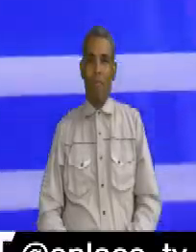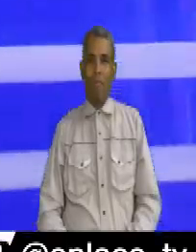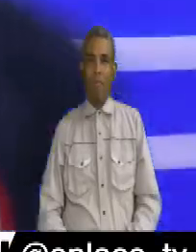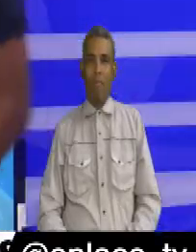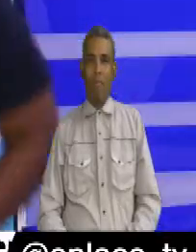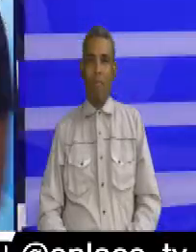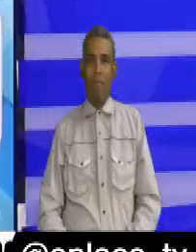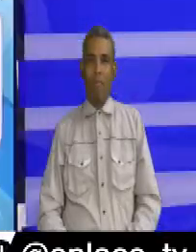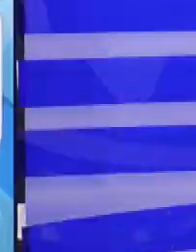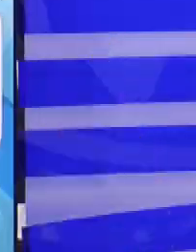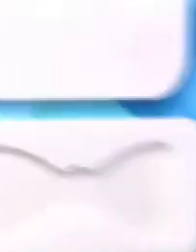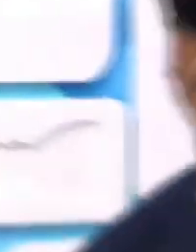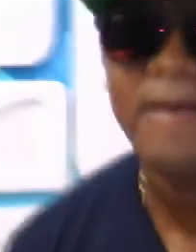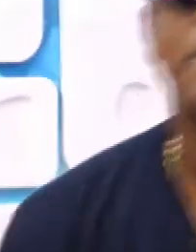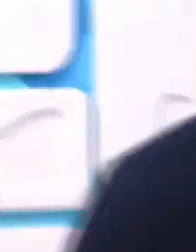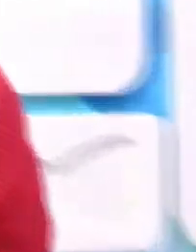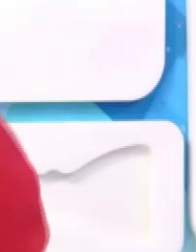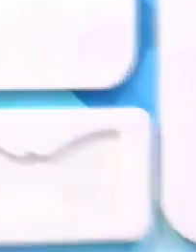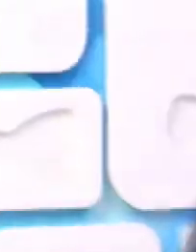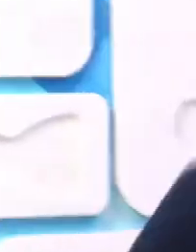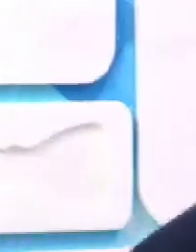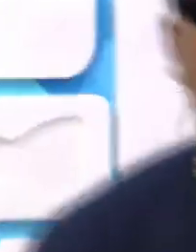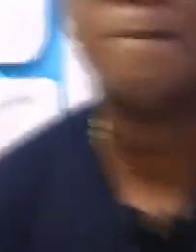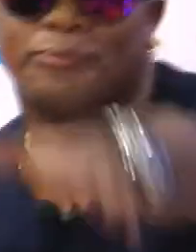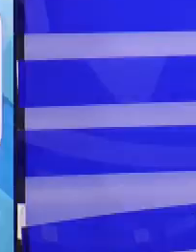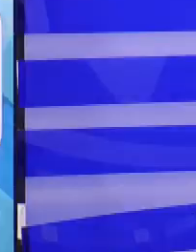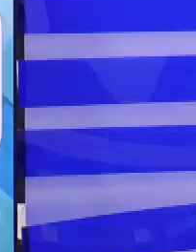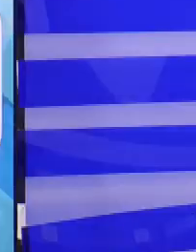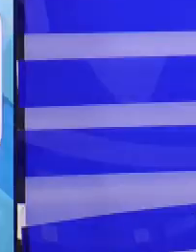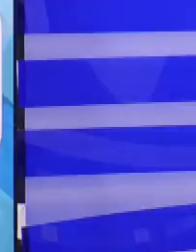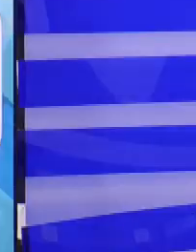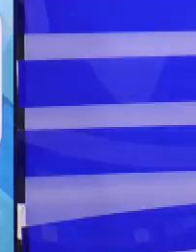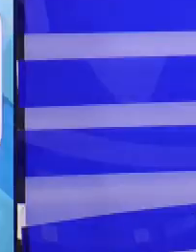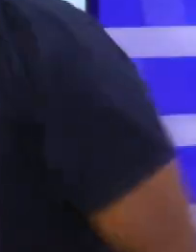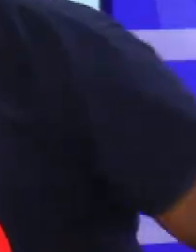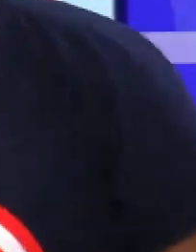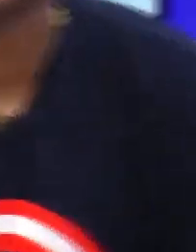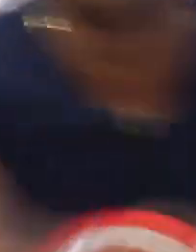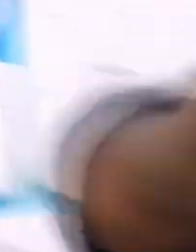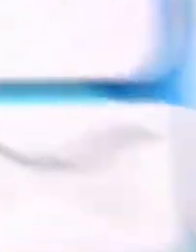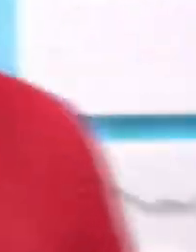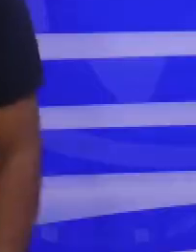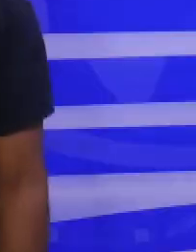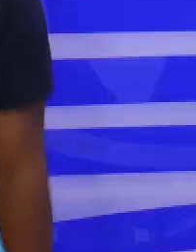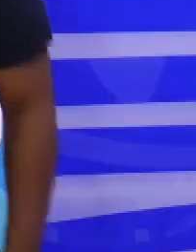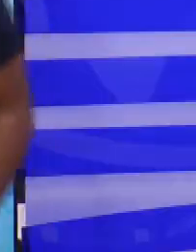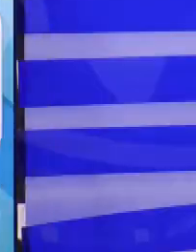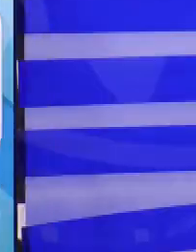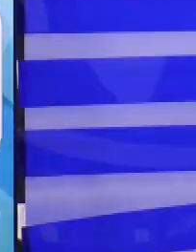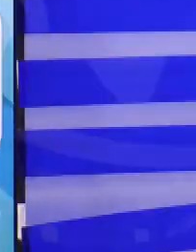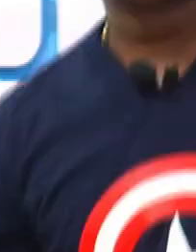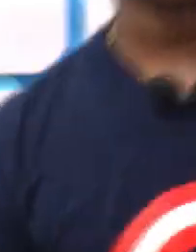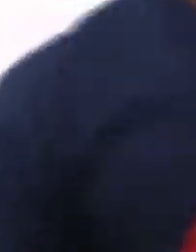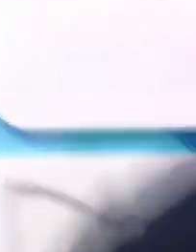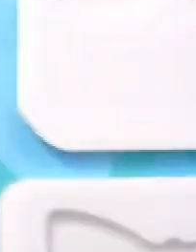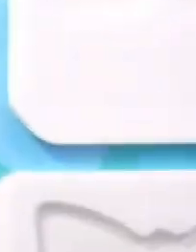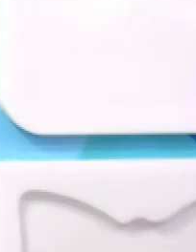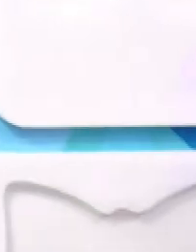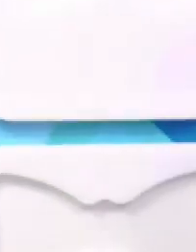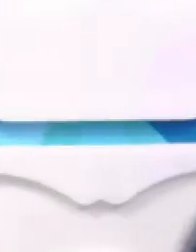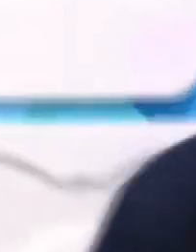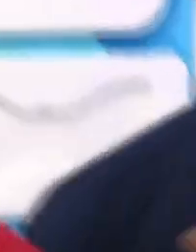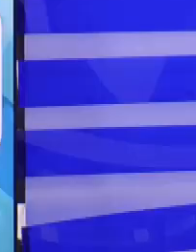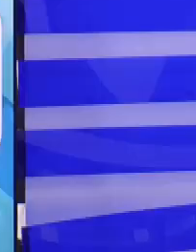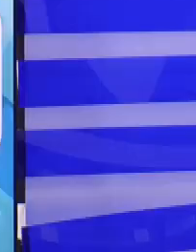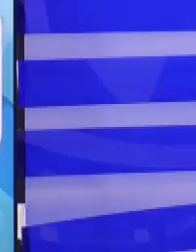nena se viene en reversa. Baila y pone cara de bien. Vamos a bailar, que vamos es pa' esa. Porque esta noche tú serás mi presa. Y ella